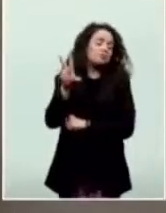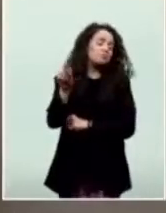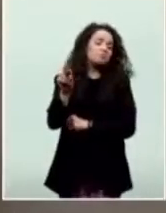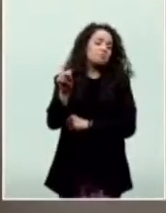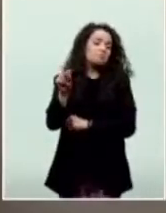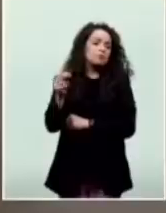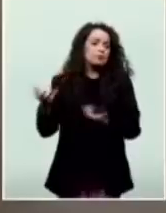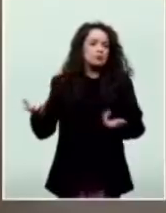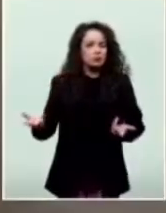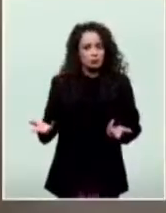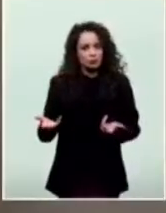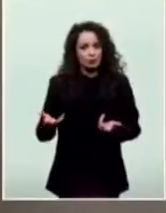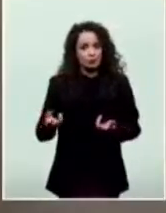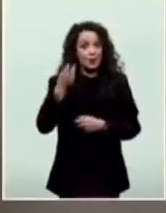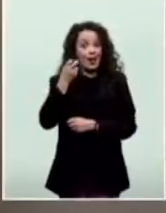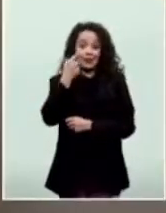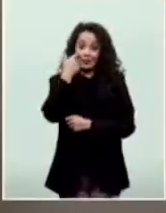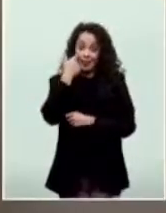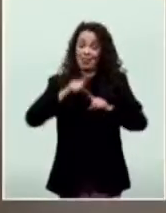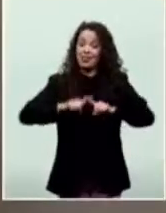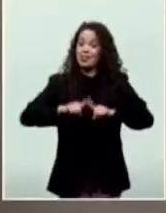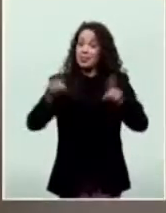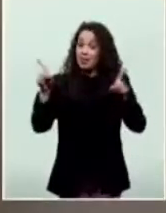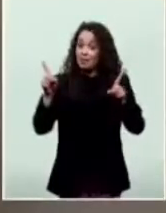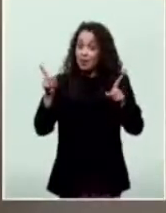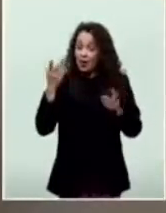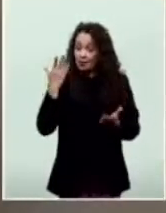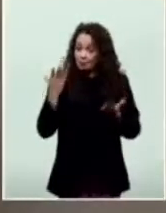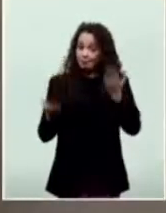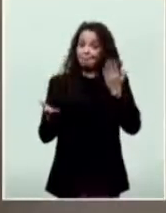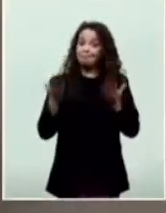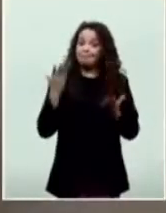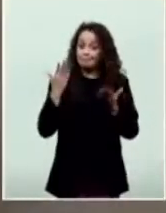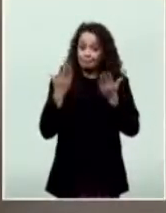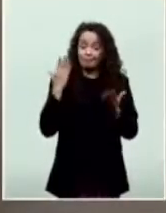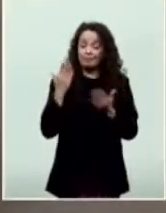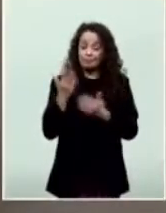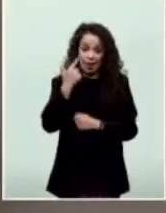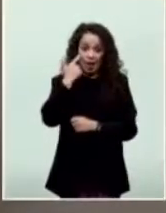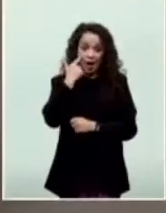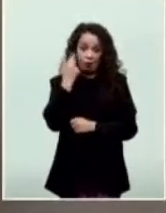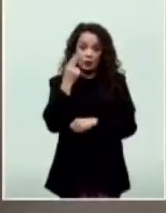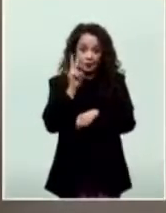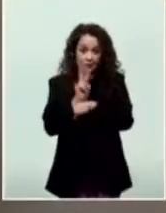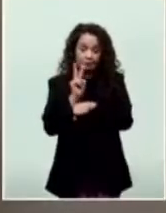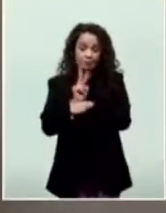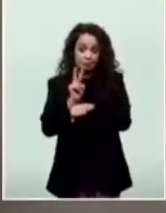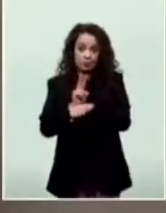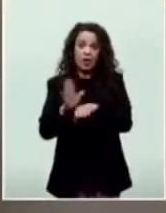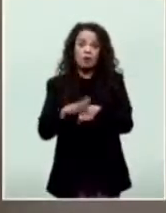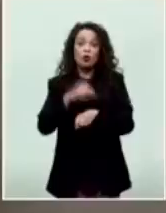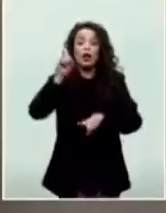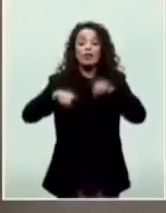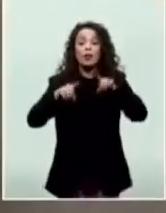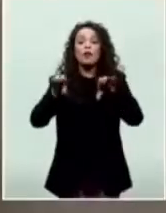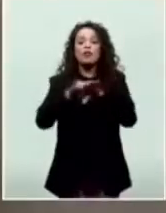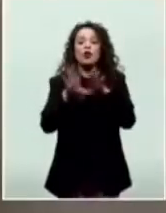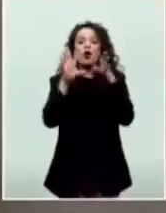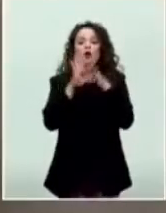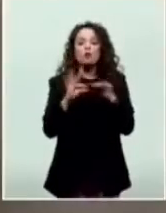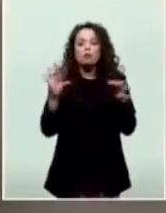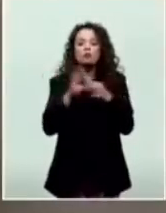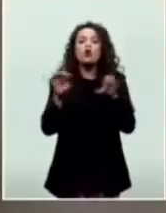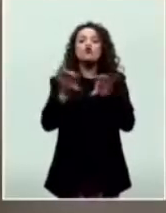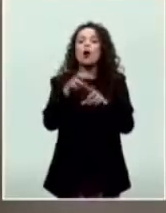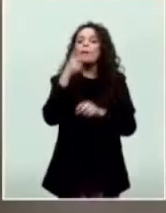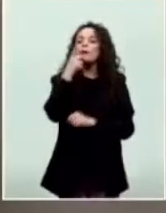Entonces hay una línea muy delgada, porque cualquier hecho pues depende de cómo se cuenta, de cómo se narra, de cómo se